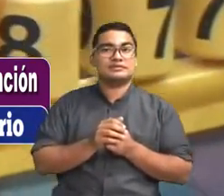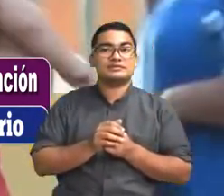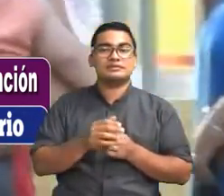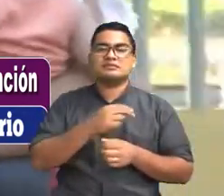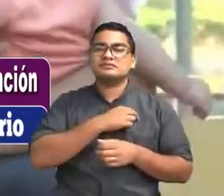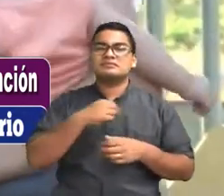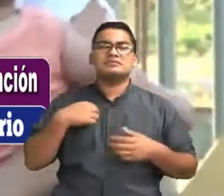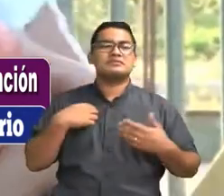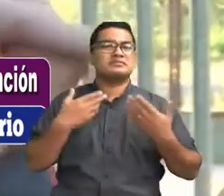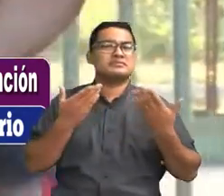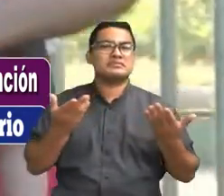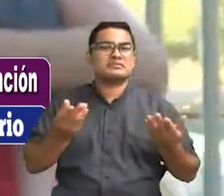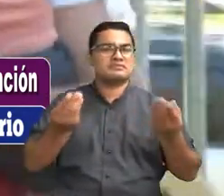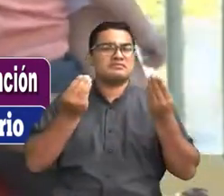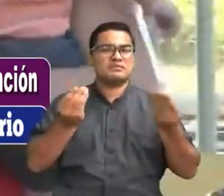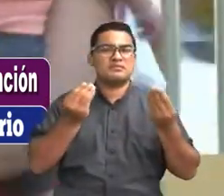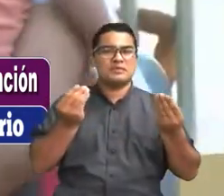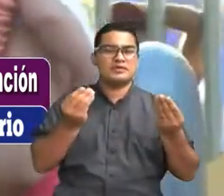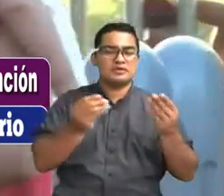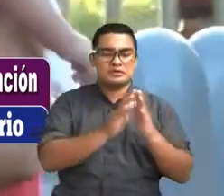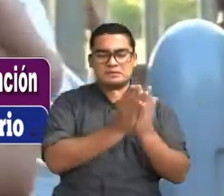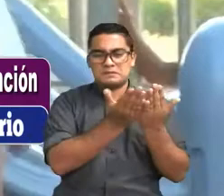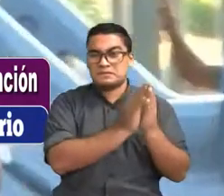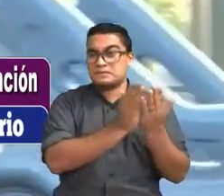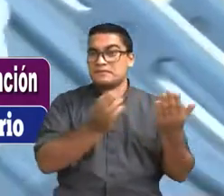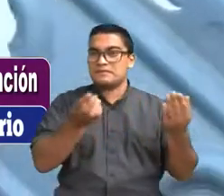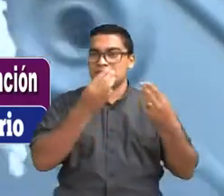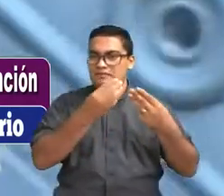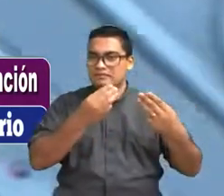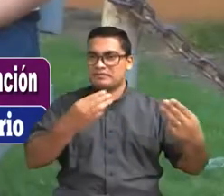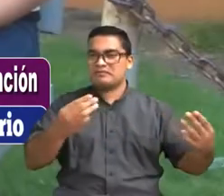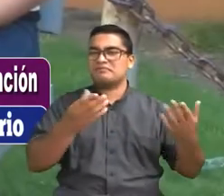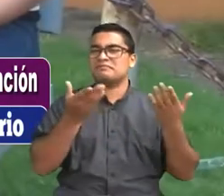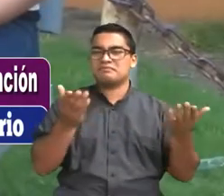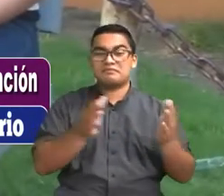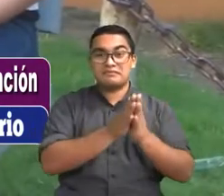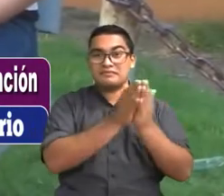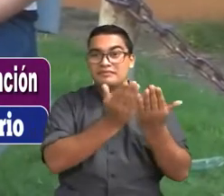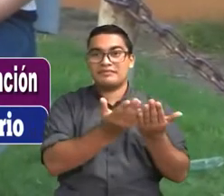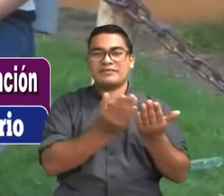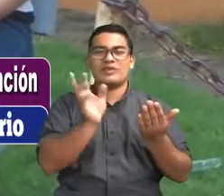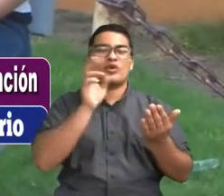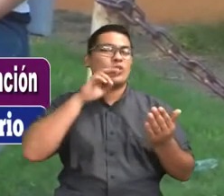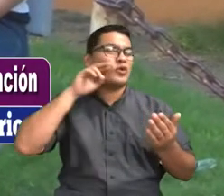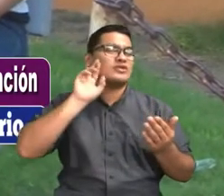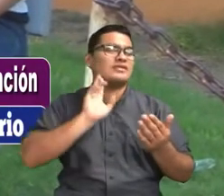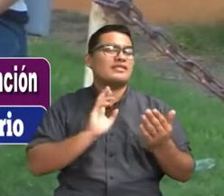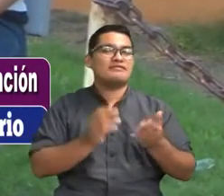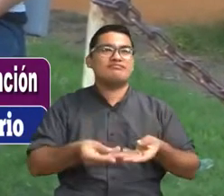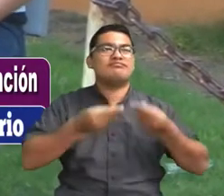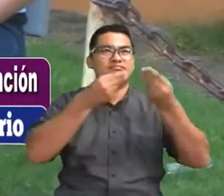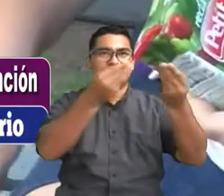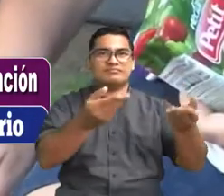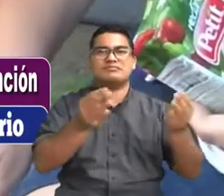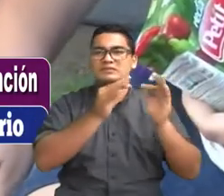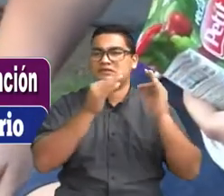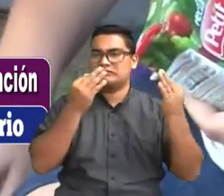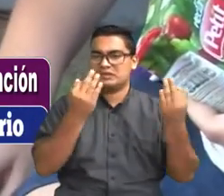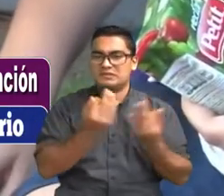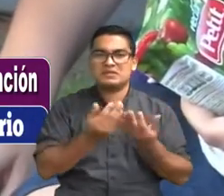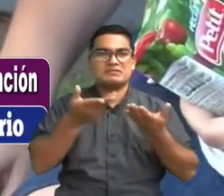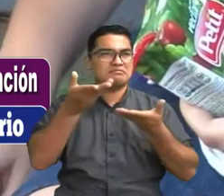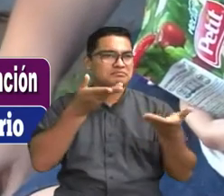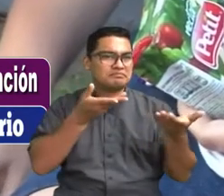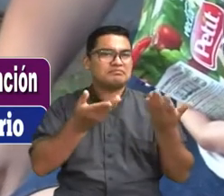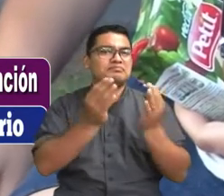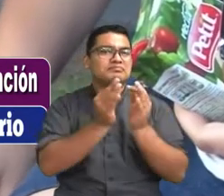se han construido una serie de cartillas que se han llevado a las familias, se les ha compartido a las